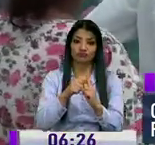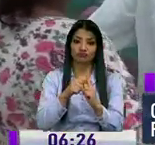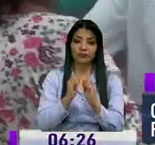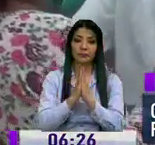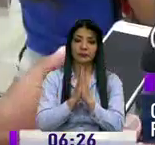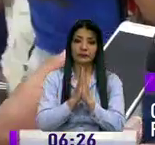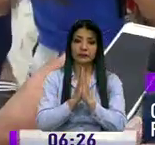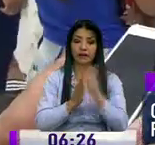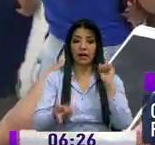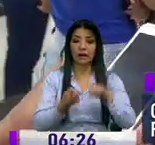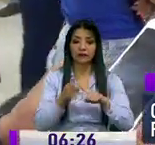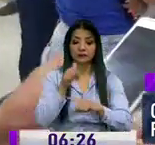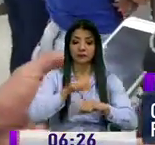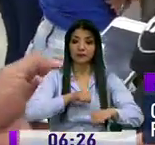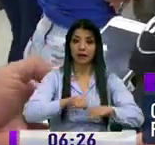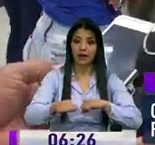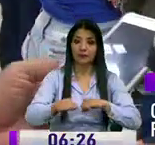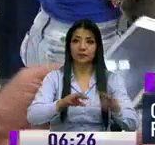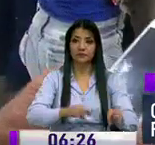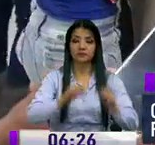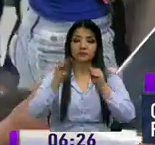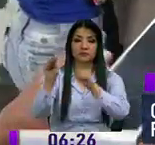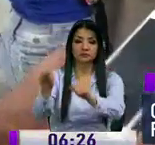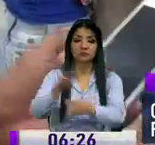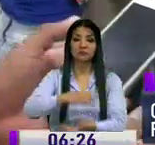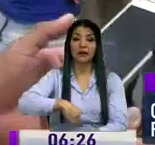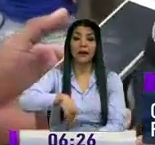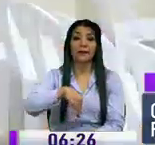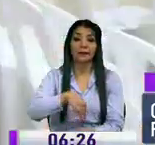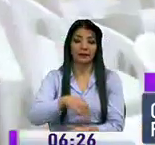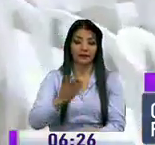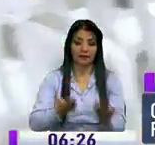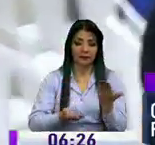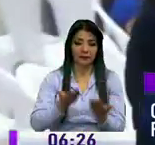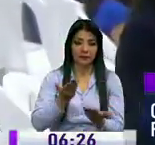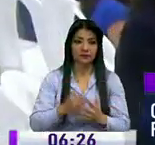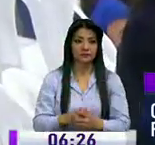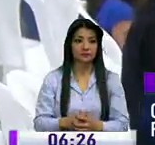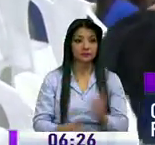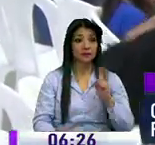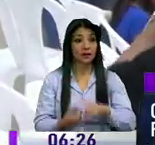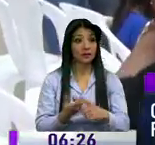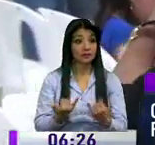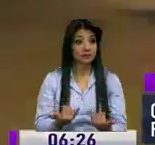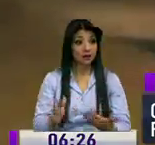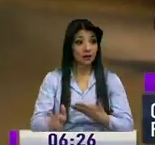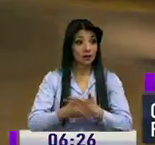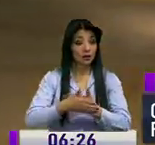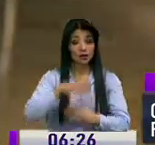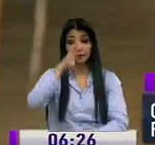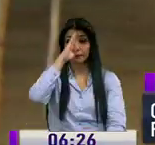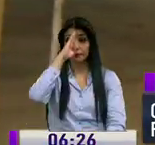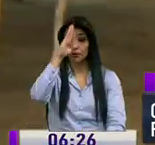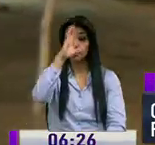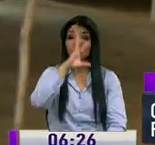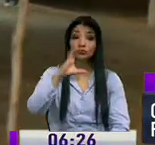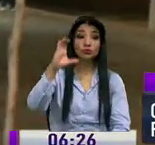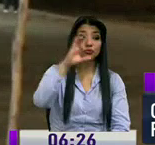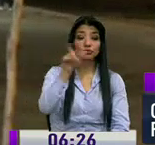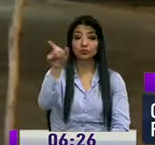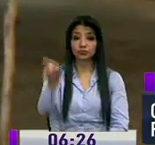como salgan, porque la piensan llevar a Manabí, es lo que entiendo, no sé. Hasta el cierre de esta edición, la policía continuaba con la búsqueda